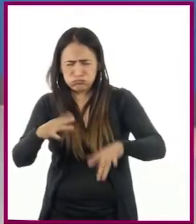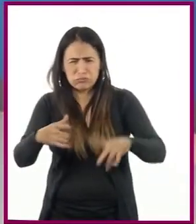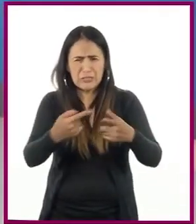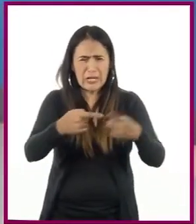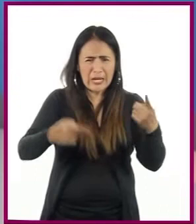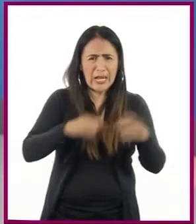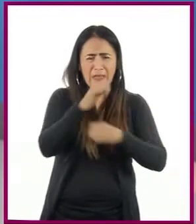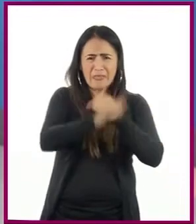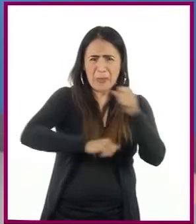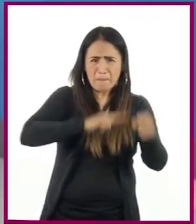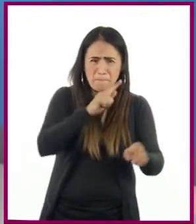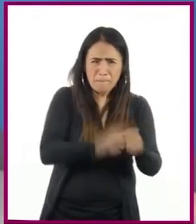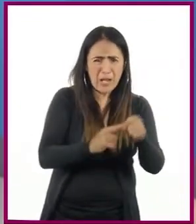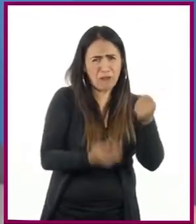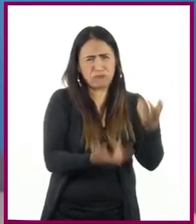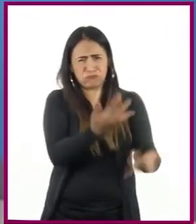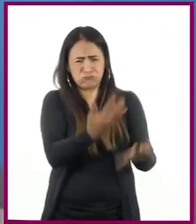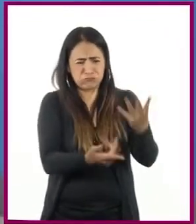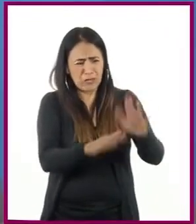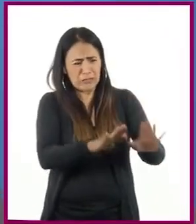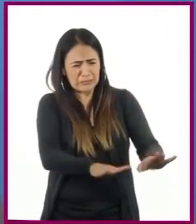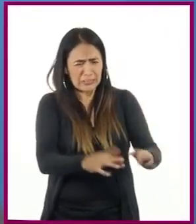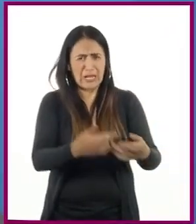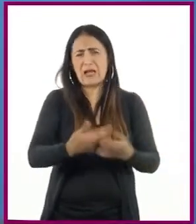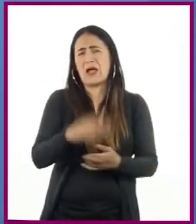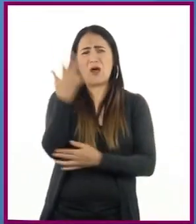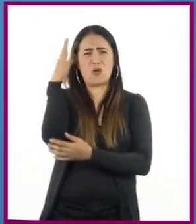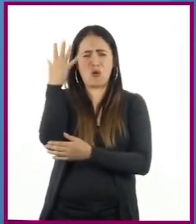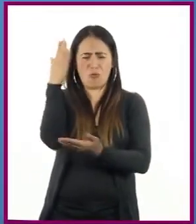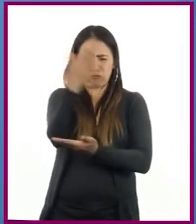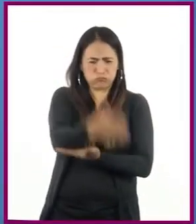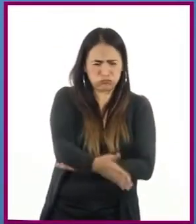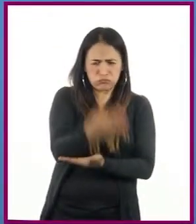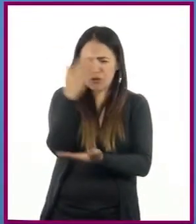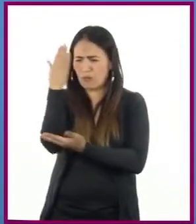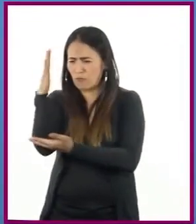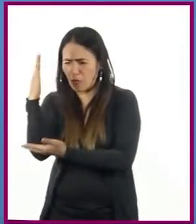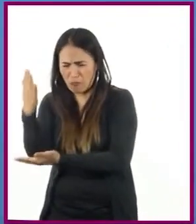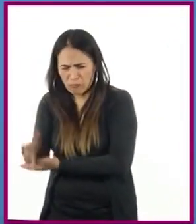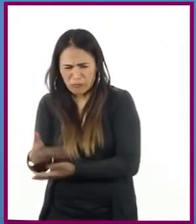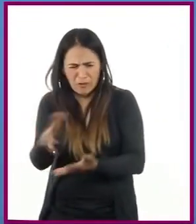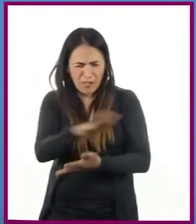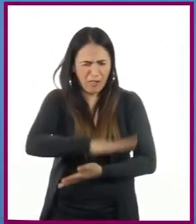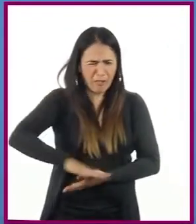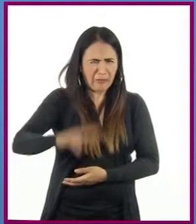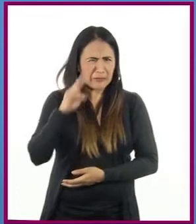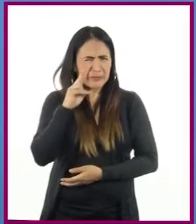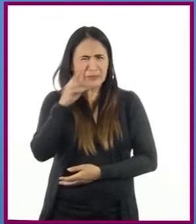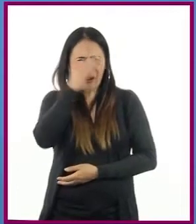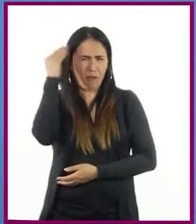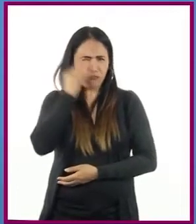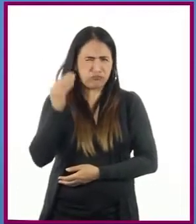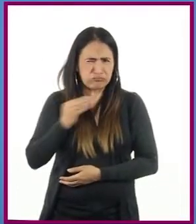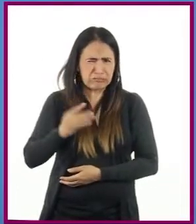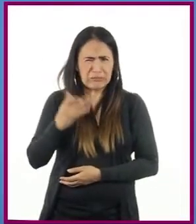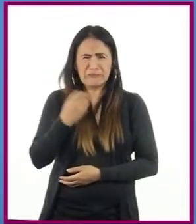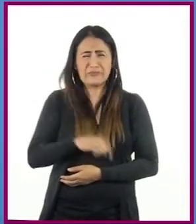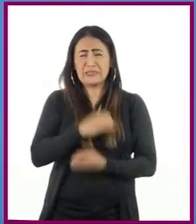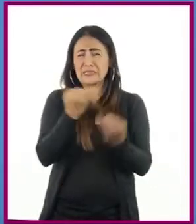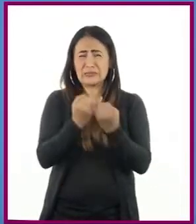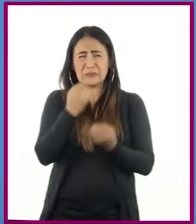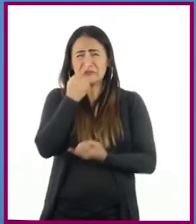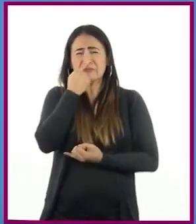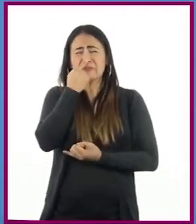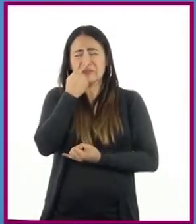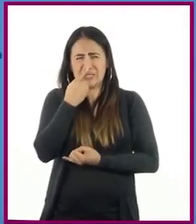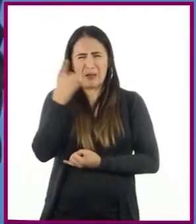animales carbonizados, mezclados con ramas y troncos que la artillería había derribado, todo a la deriva en un pestilente